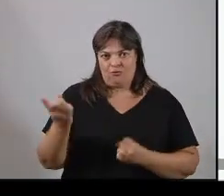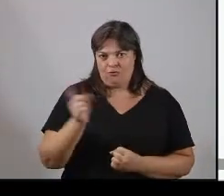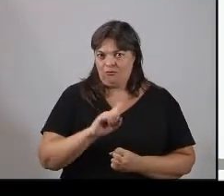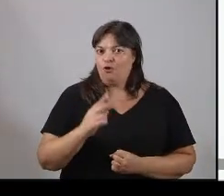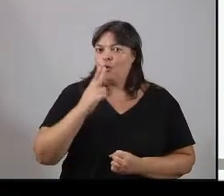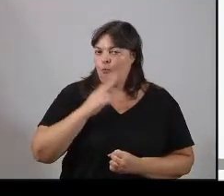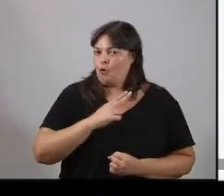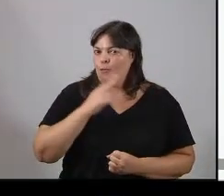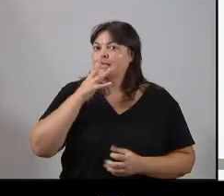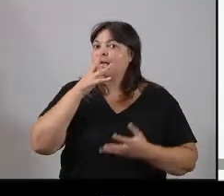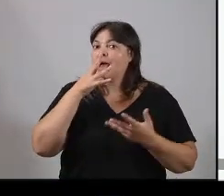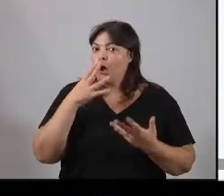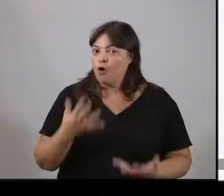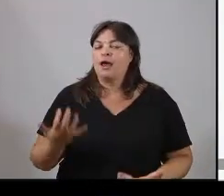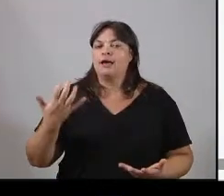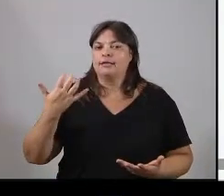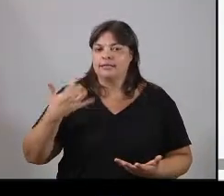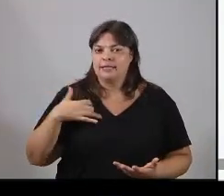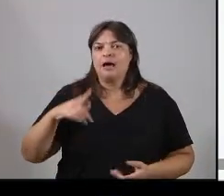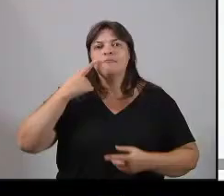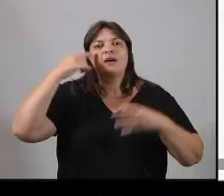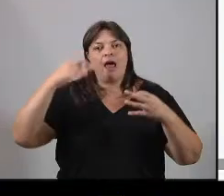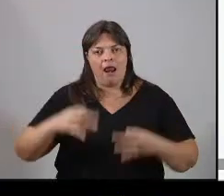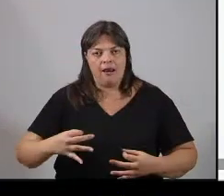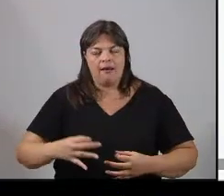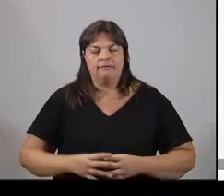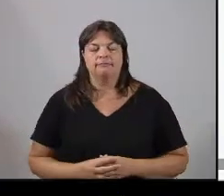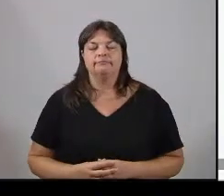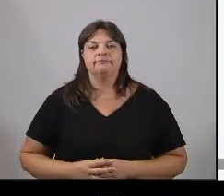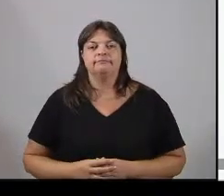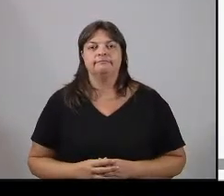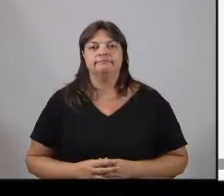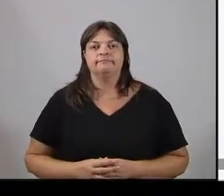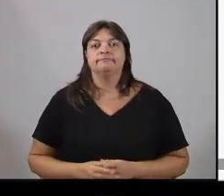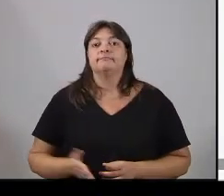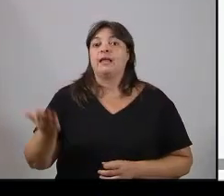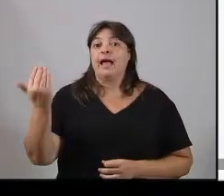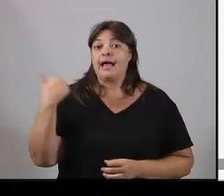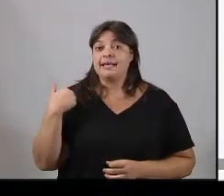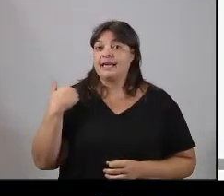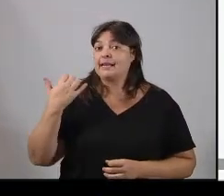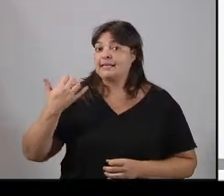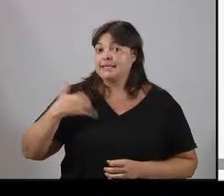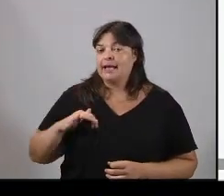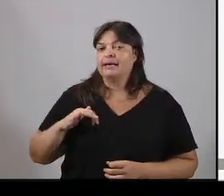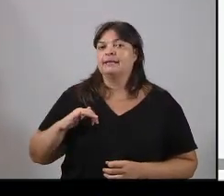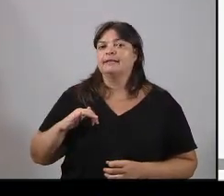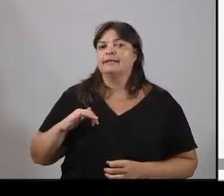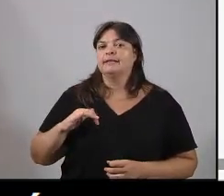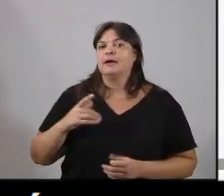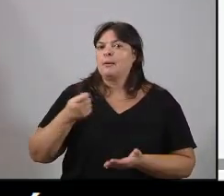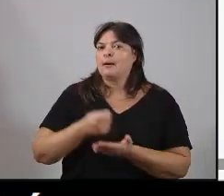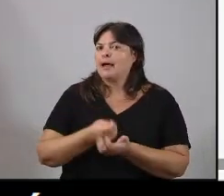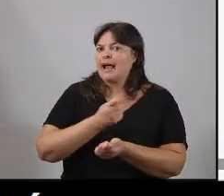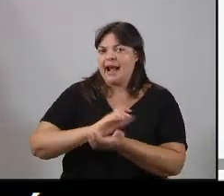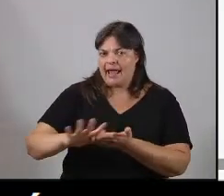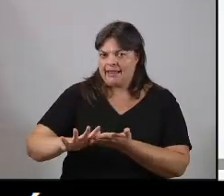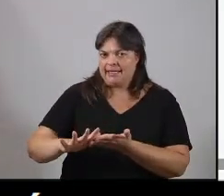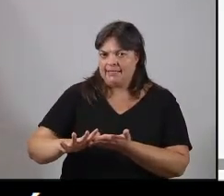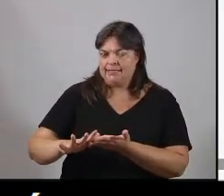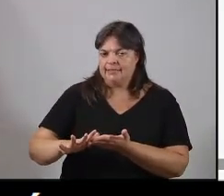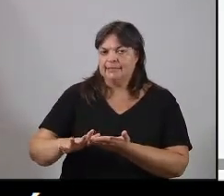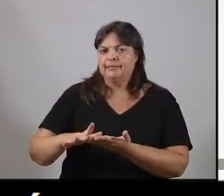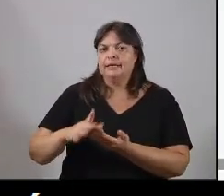a día de hoy ya es una realidad. Desde ayer está disponible sin coste alguno esta